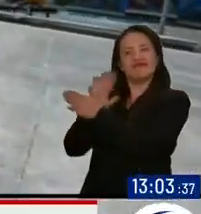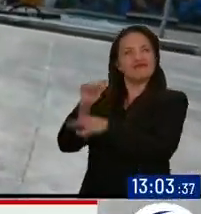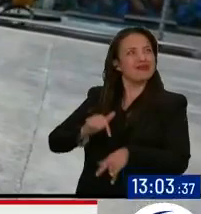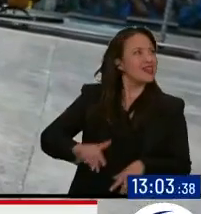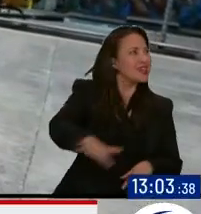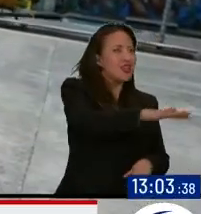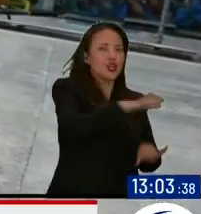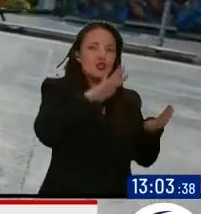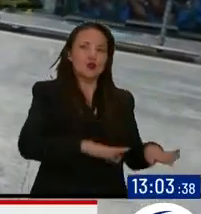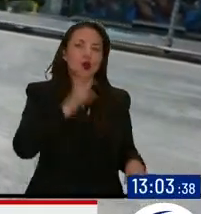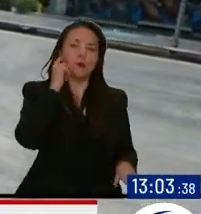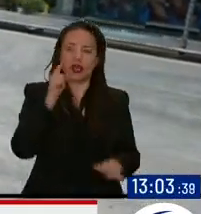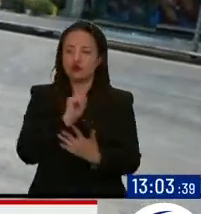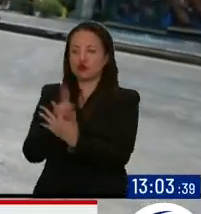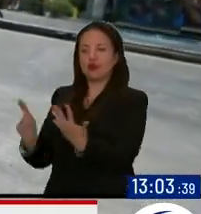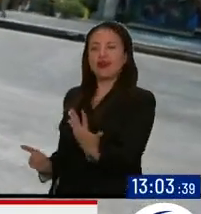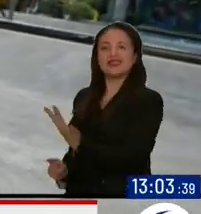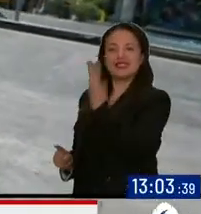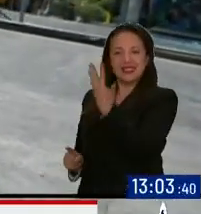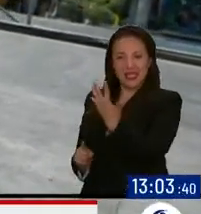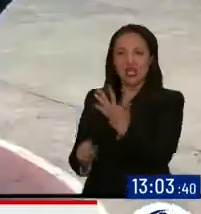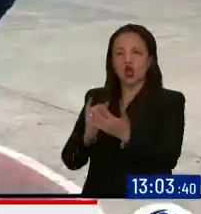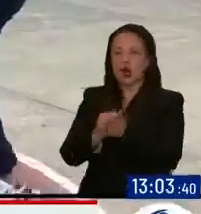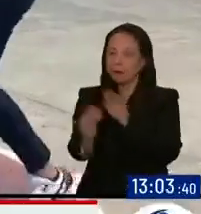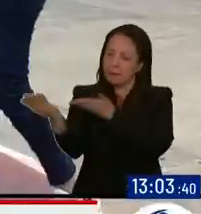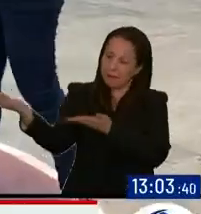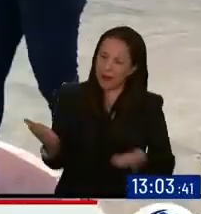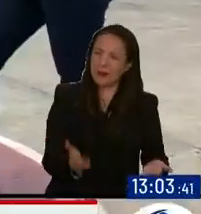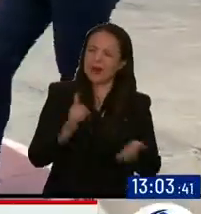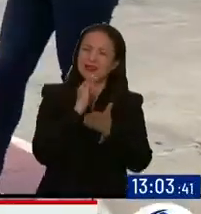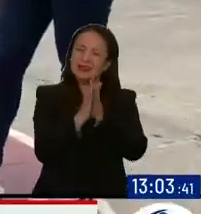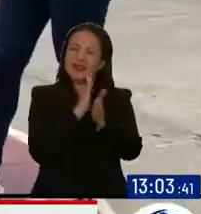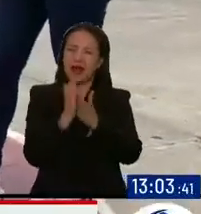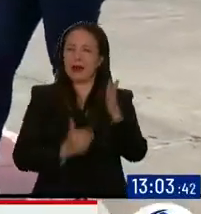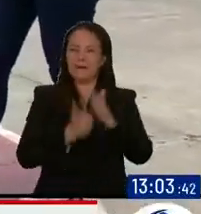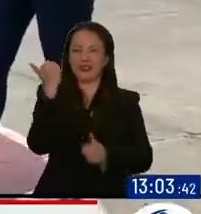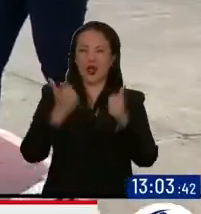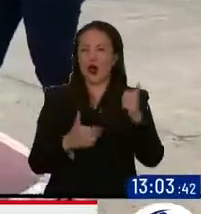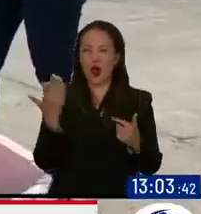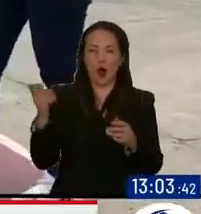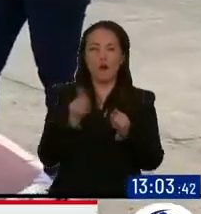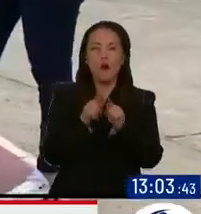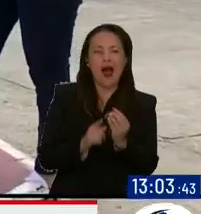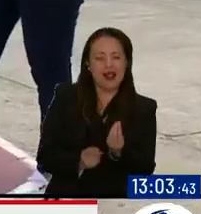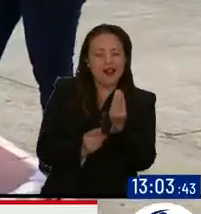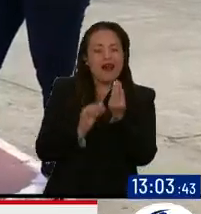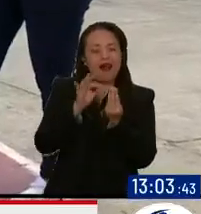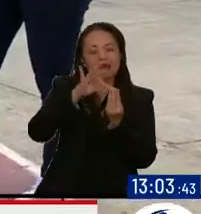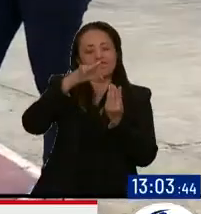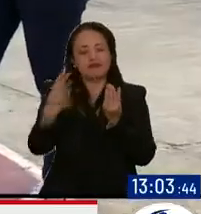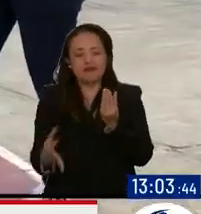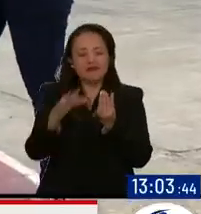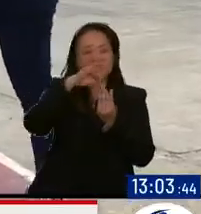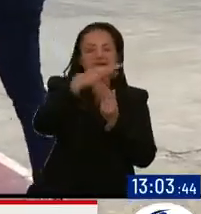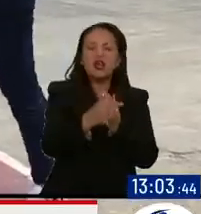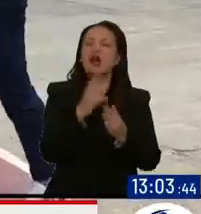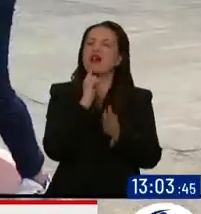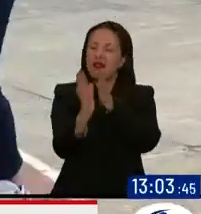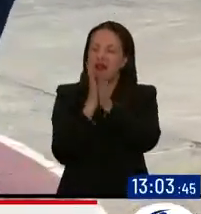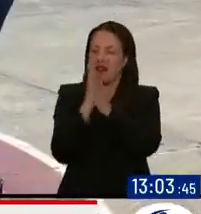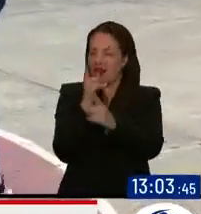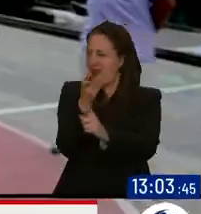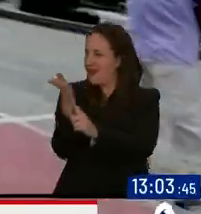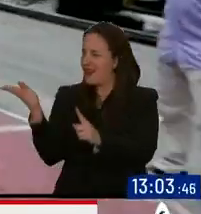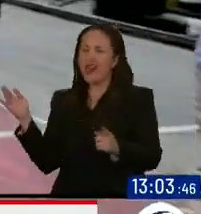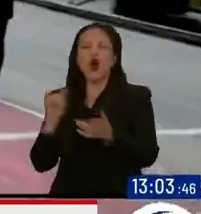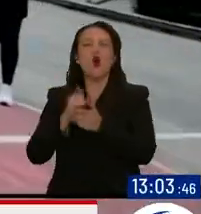Son 5 los que nos acompañan el día de hoy. Bienvenidos a Noticias Caracol y empecemos deshojando la margarita. Para ustedes, ¿cuáles son esas necesidades, lo urgente